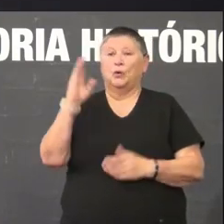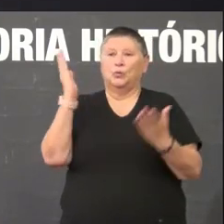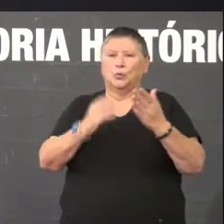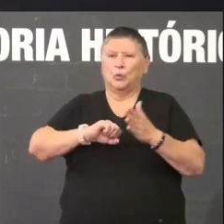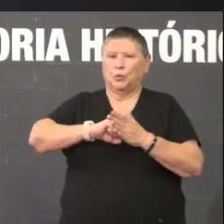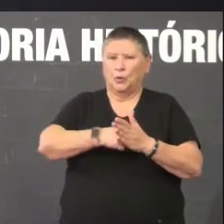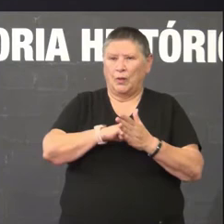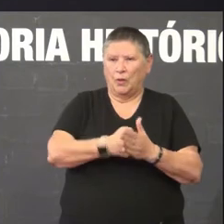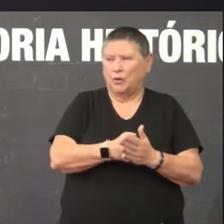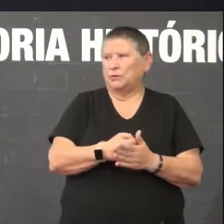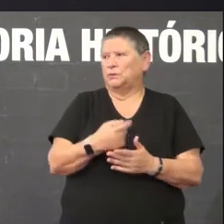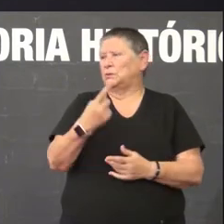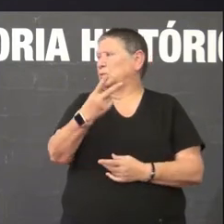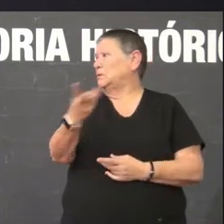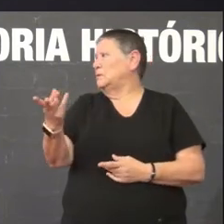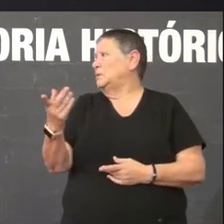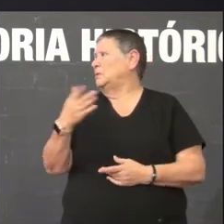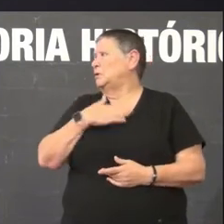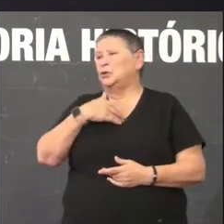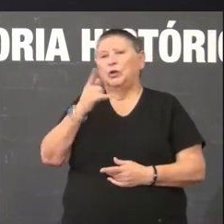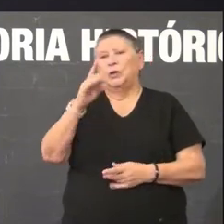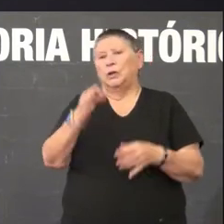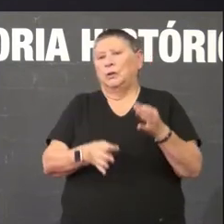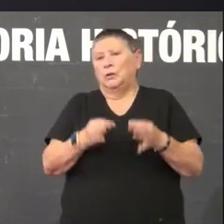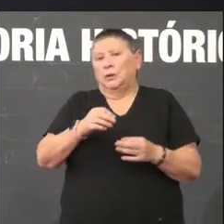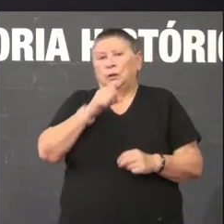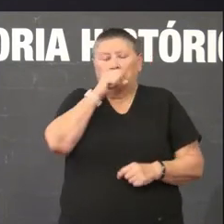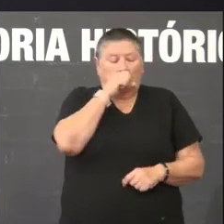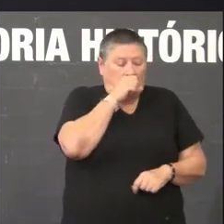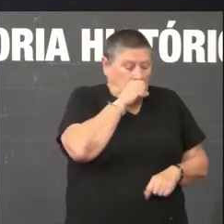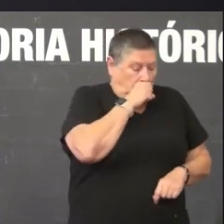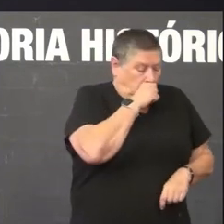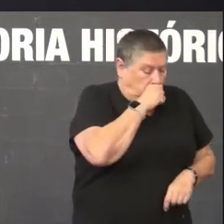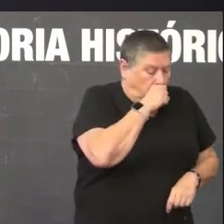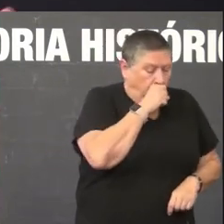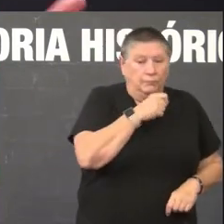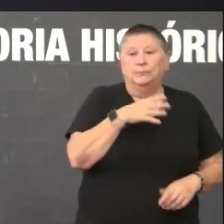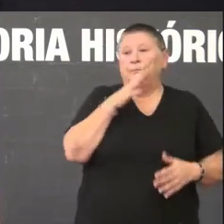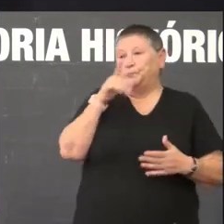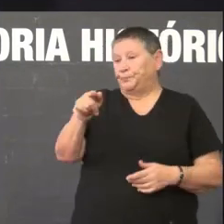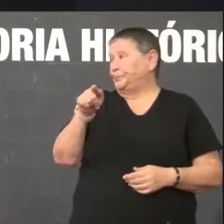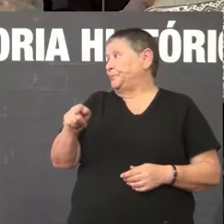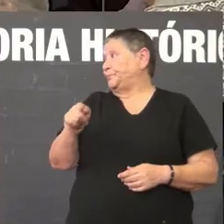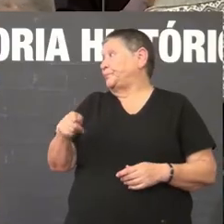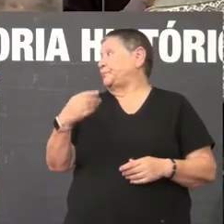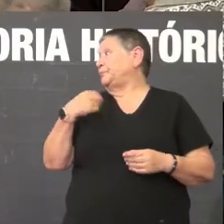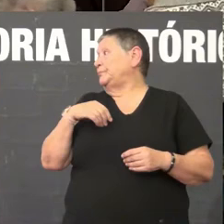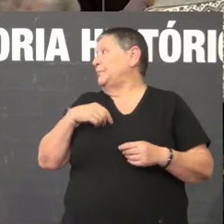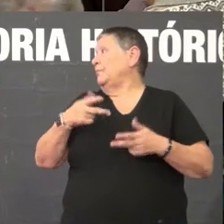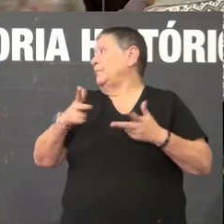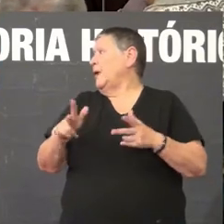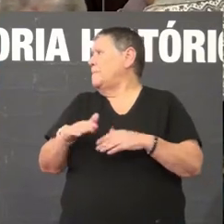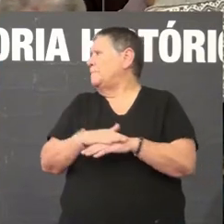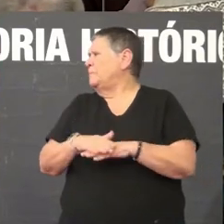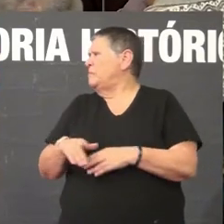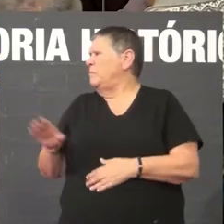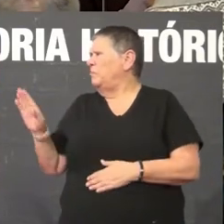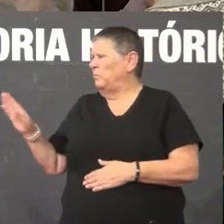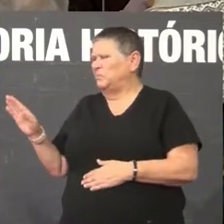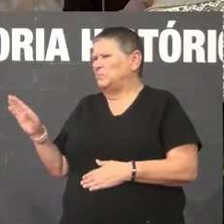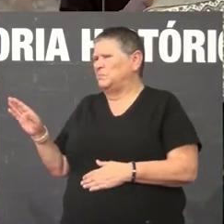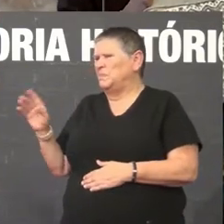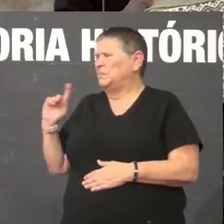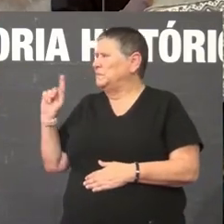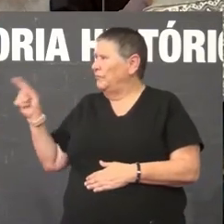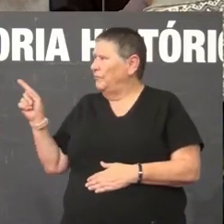pudo siquiera juzgar precisamente basado en esa amnistía. Pero, discúlpame, pero ¿no te parece